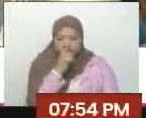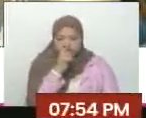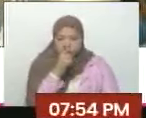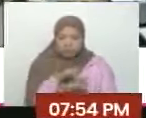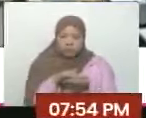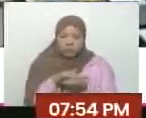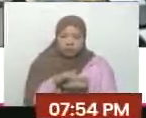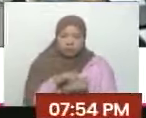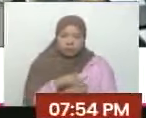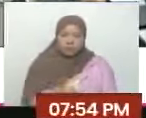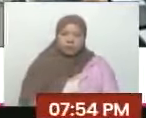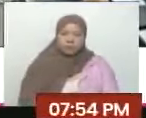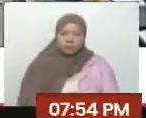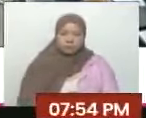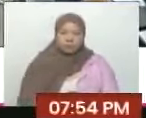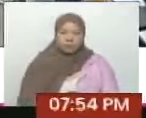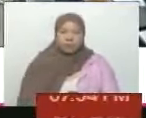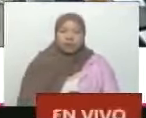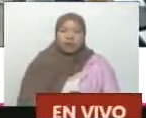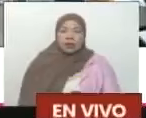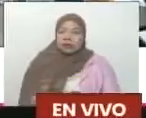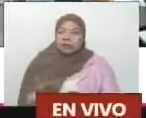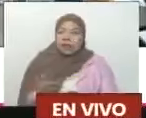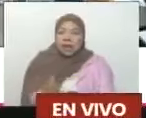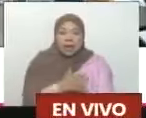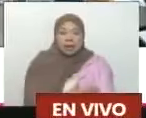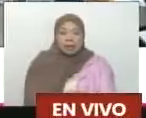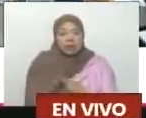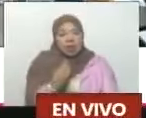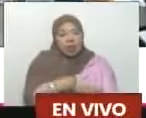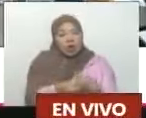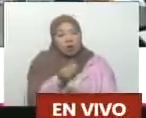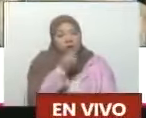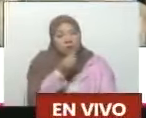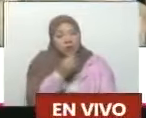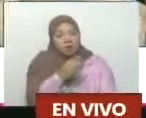el abastecimiento del país ya no depende de la chequera petrolera. Antes sí,